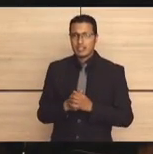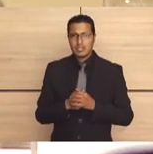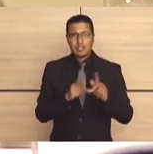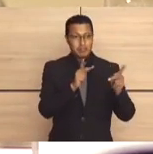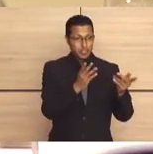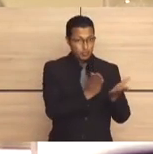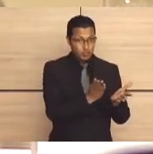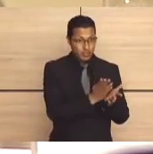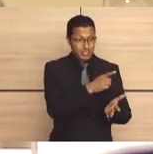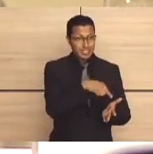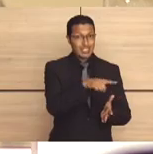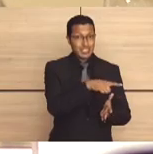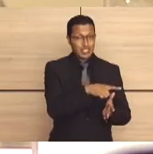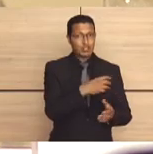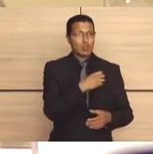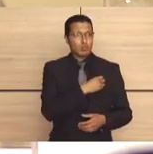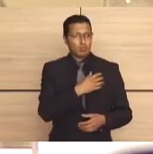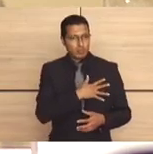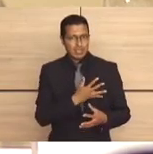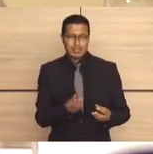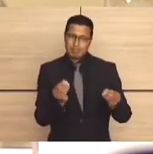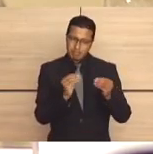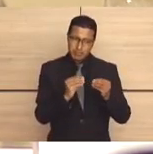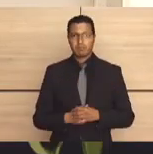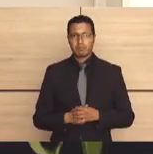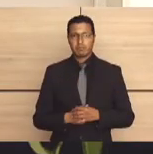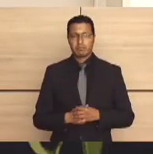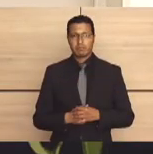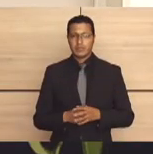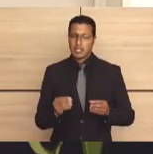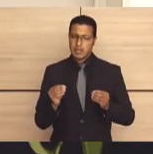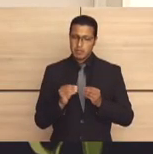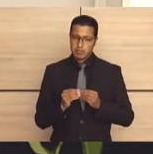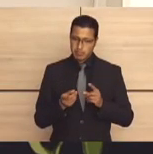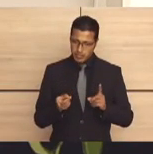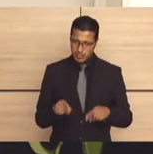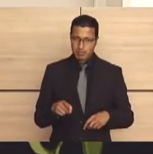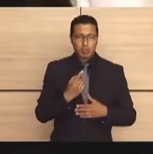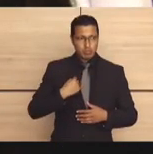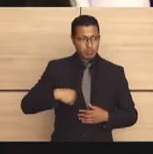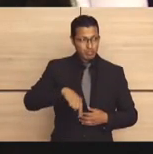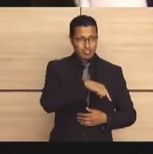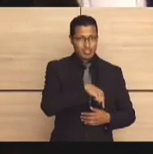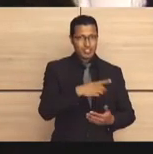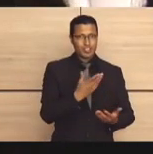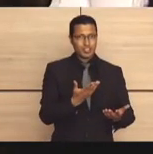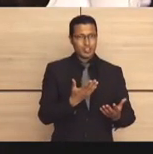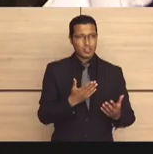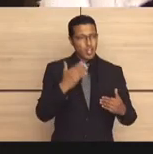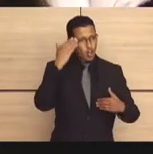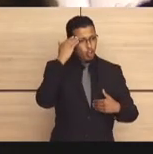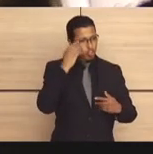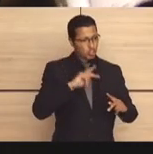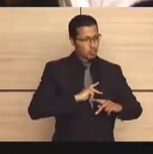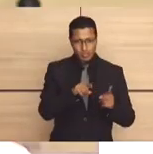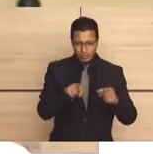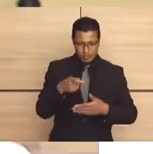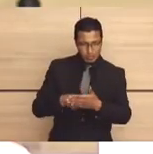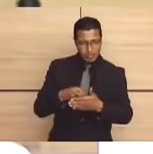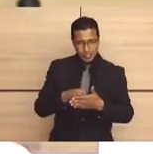más oportunidades en diferentes ámbitos y también un país que sea más consciente, más empático con otros y con el medio